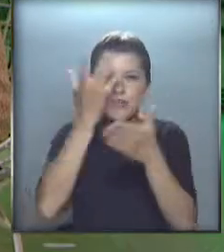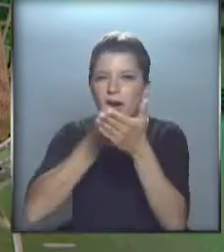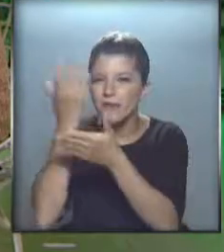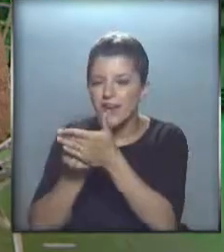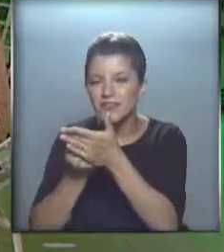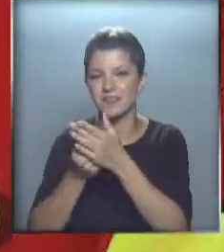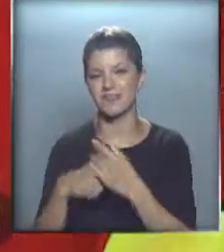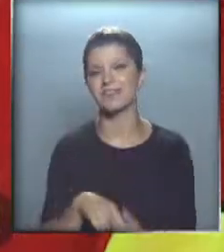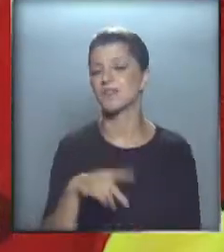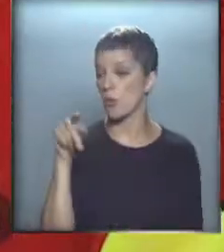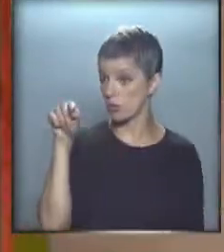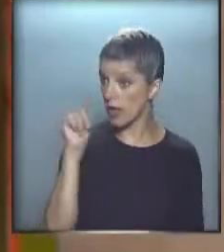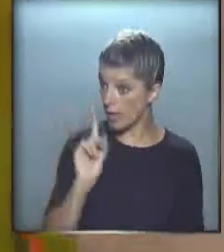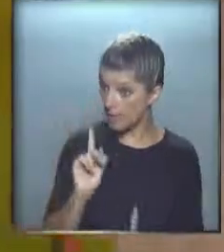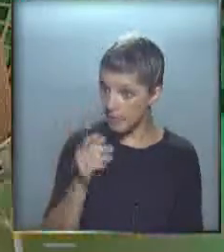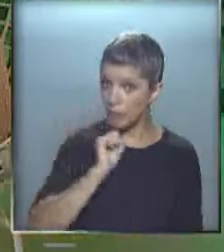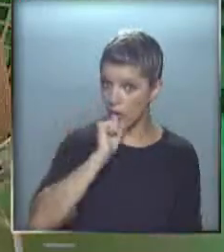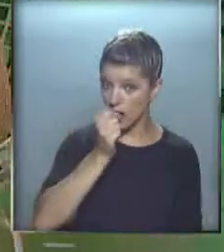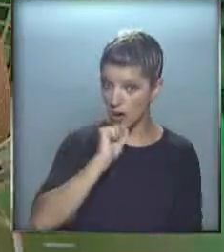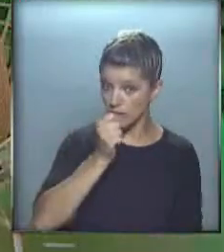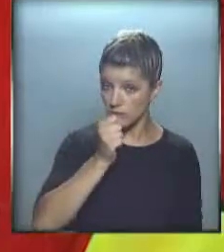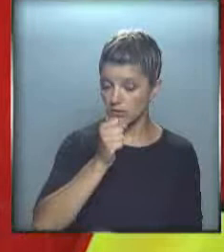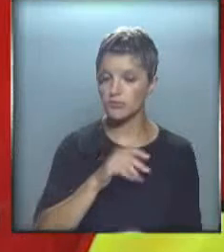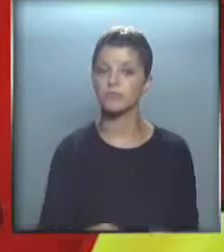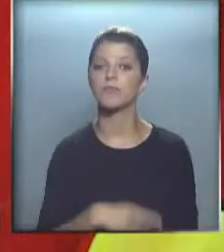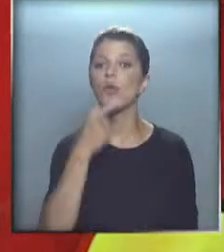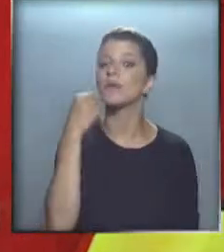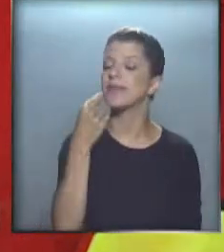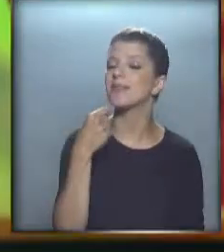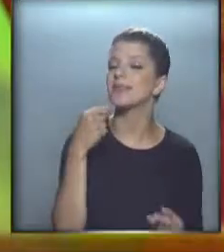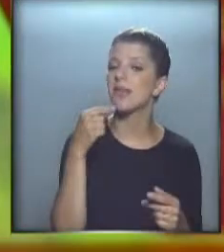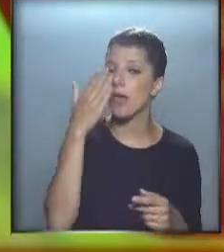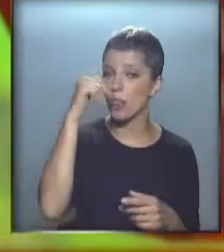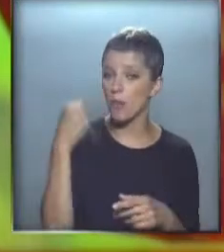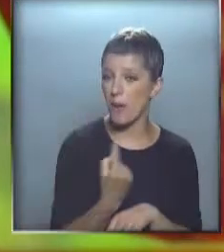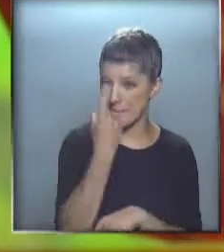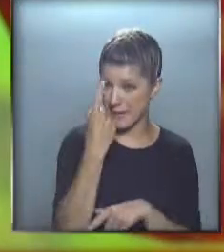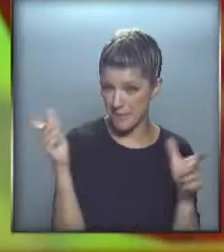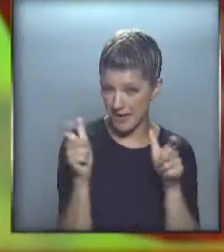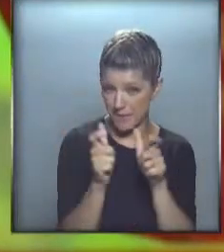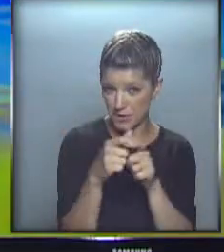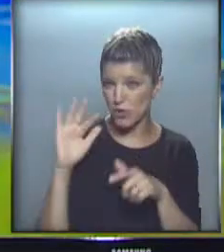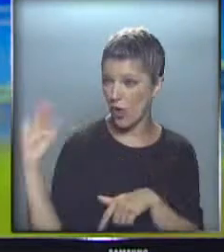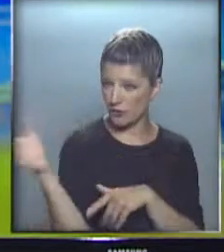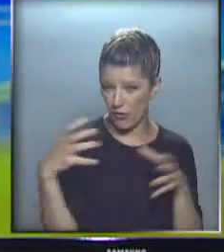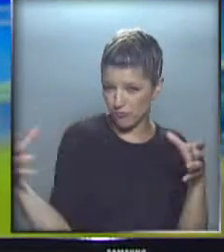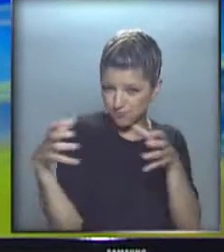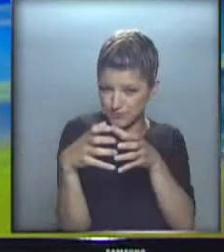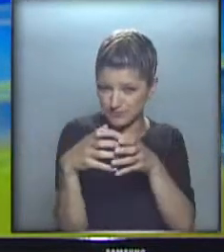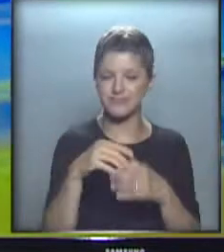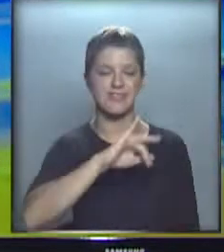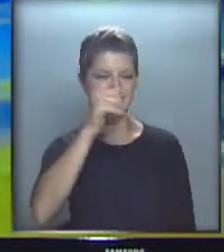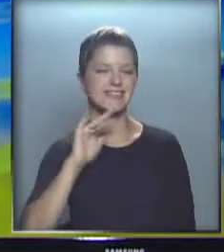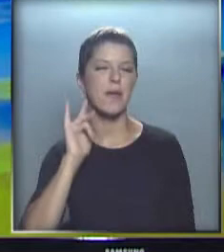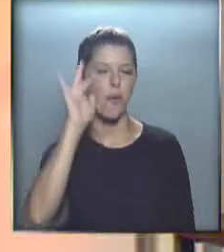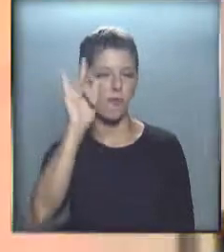ustedes? Sí. Ajá. ¿Y es la primera en el... Sí, Wisa. No, el estreno se van a juntar para verlo. Sí. Van a verlo todos juntos. El miércoles que viene nos vamos a juntar